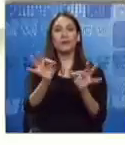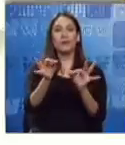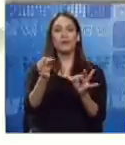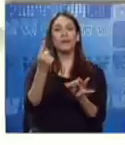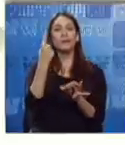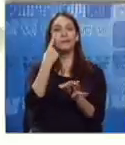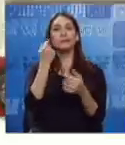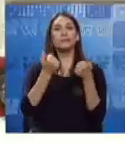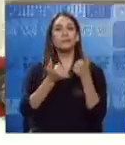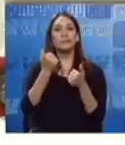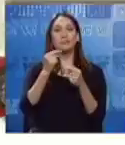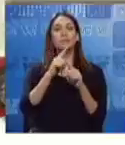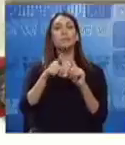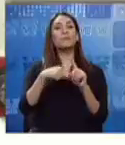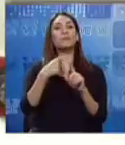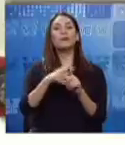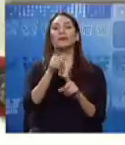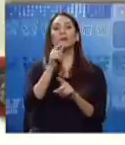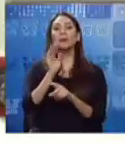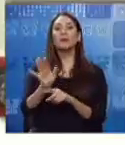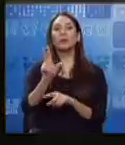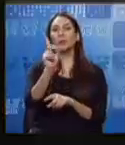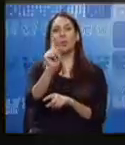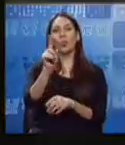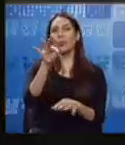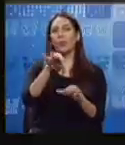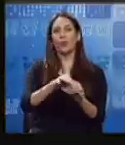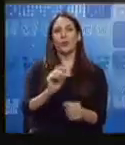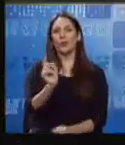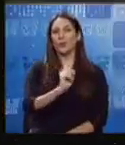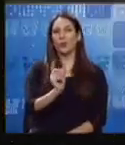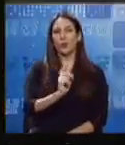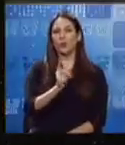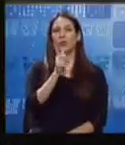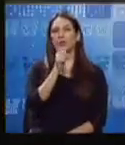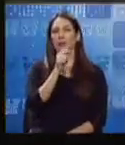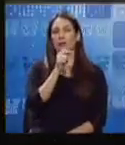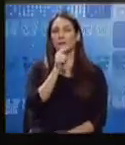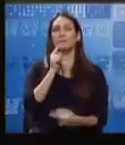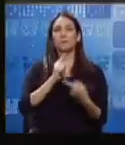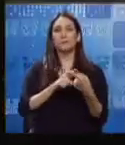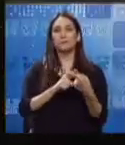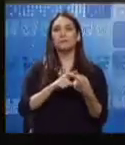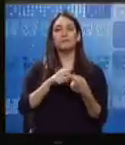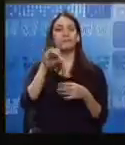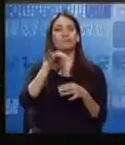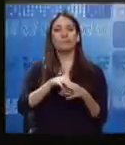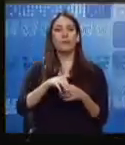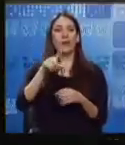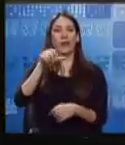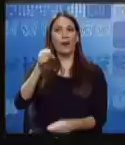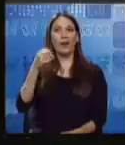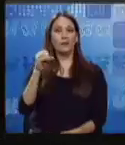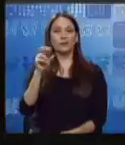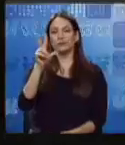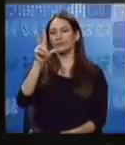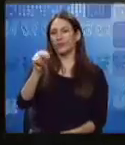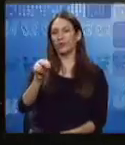encuestados también se les consultó por quienes no votarían. El 18.3% respondió por Guillermo Lasso,